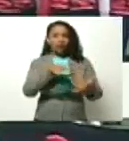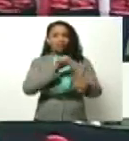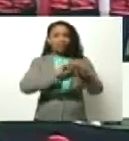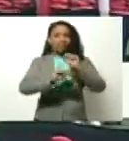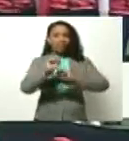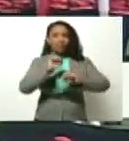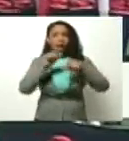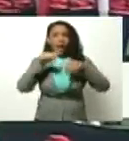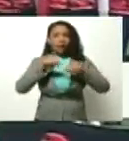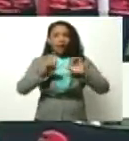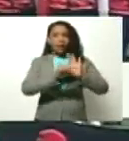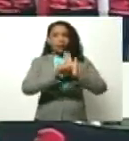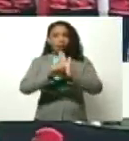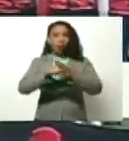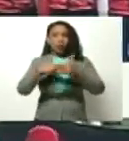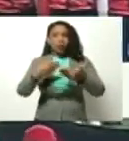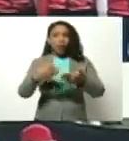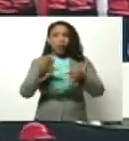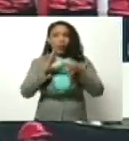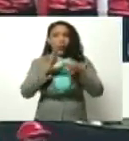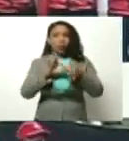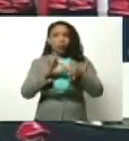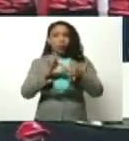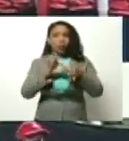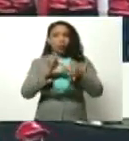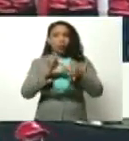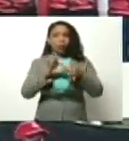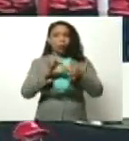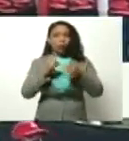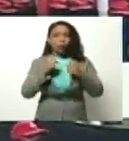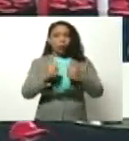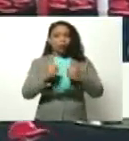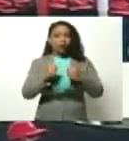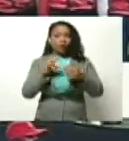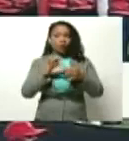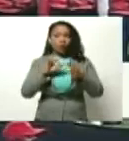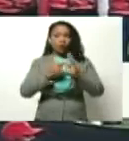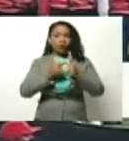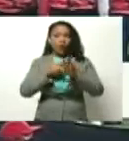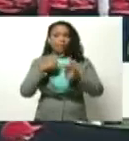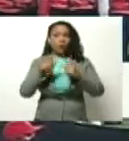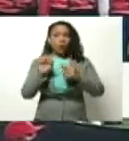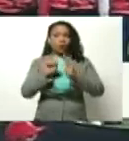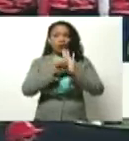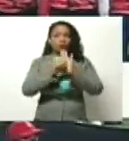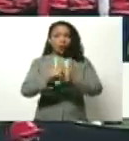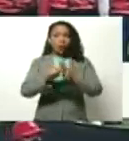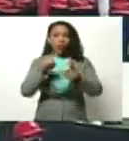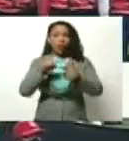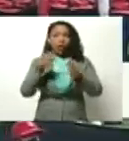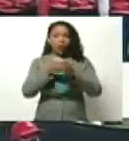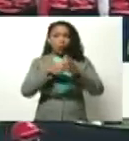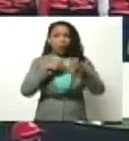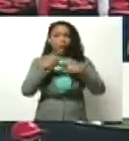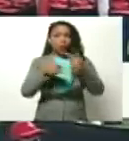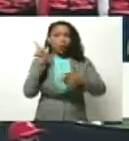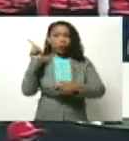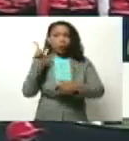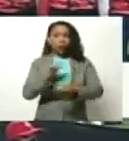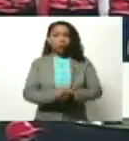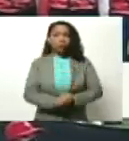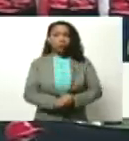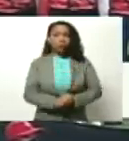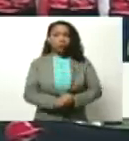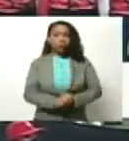este es el símbolo de la unidad Orgánica de estar Unidos pero también es símbolo del partido socialista Unido de